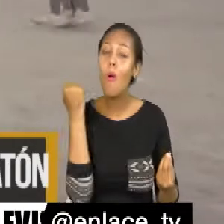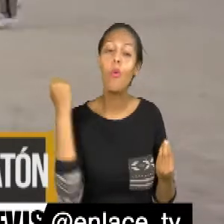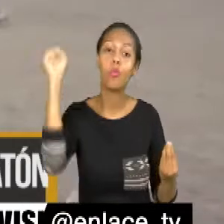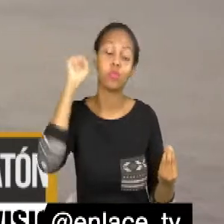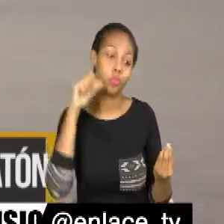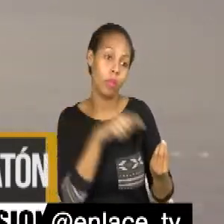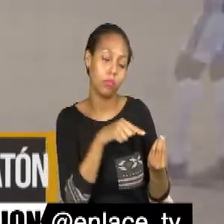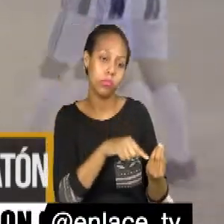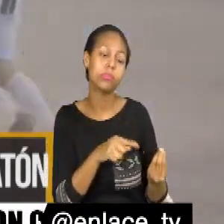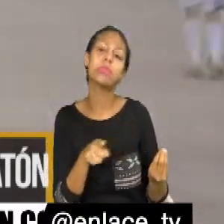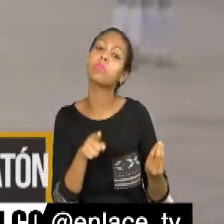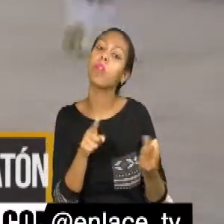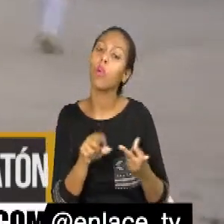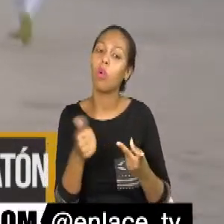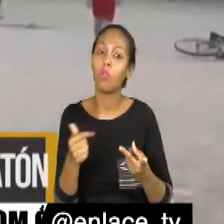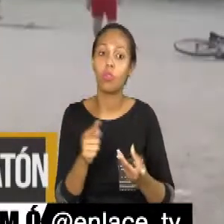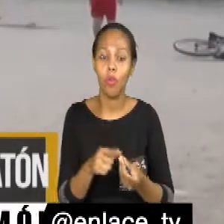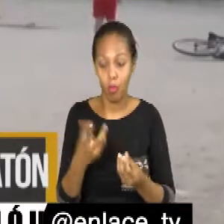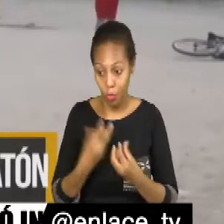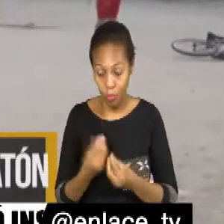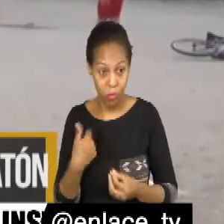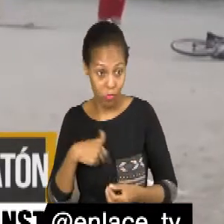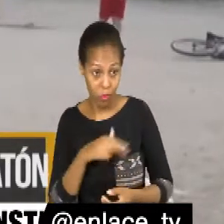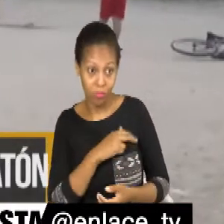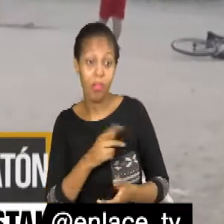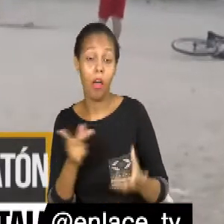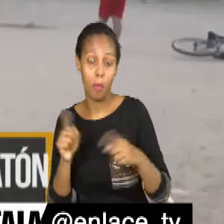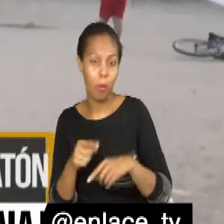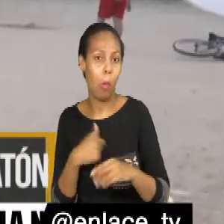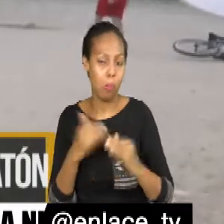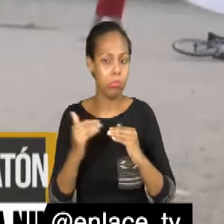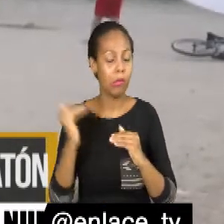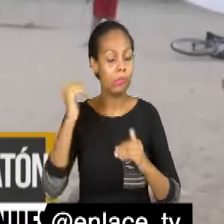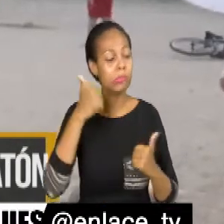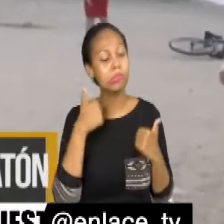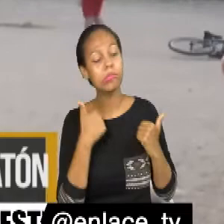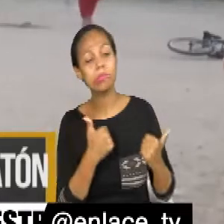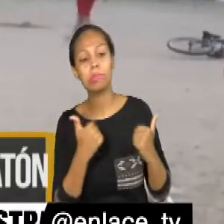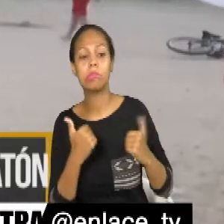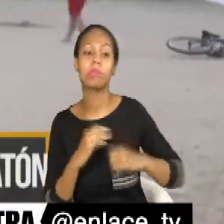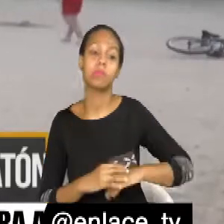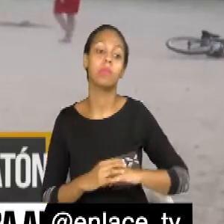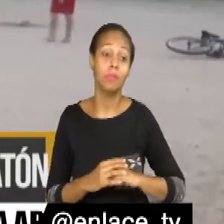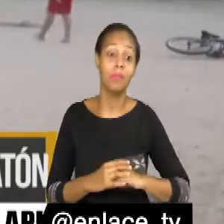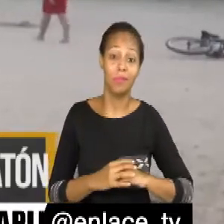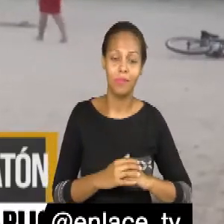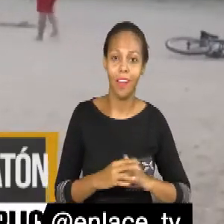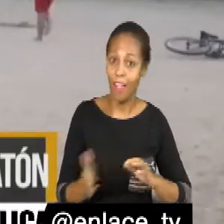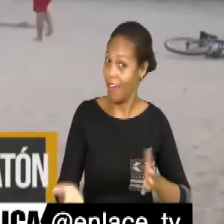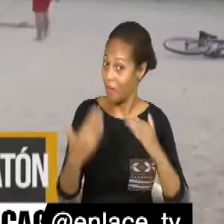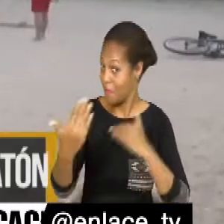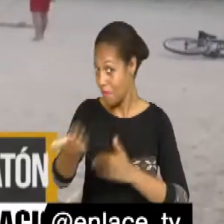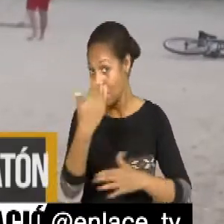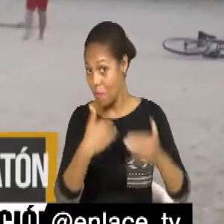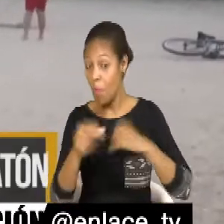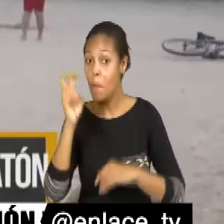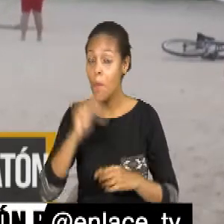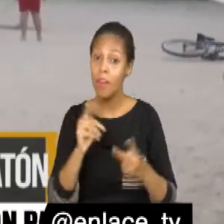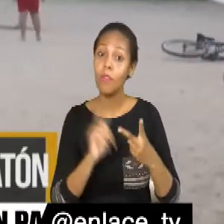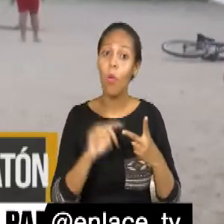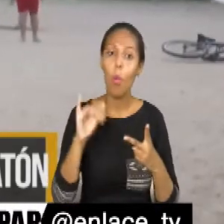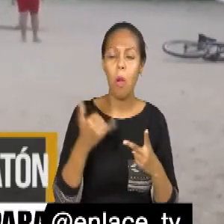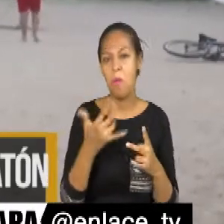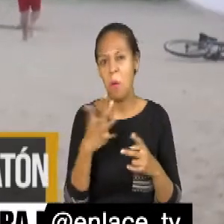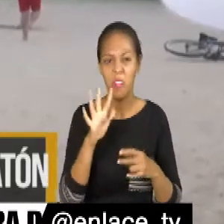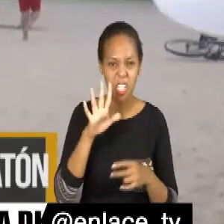y el equipo de nosotros. Hay muy buen nivel de los equipos aquí en el campeonato, entonces los invitamos para que nos acompañe los martes y jueves entre 5 y 6